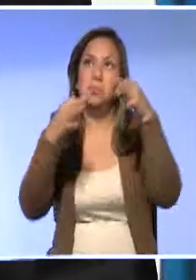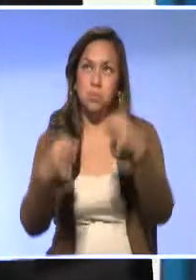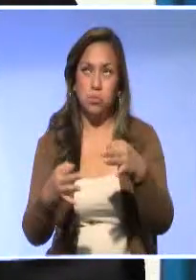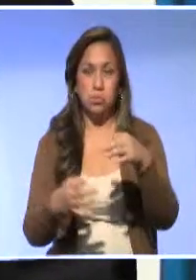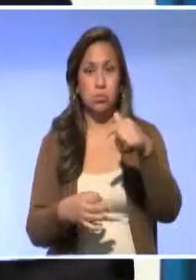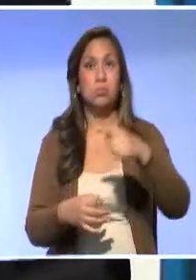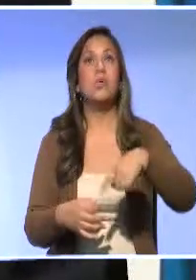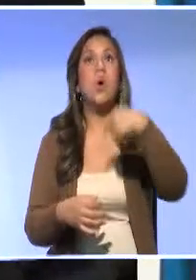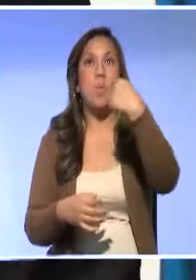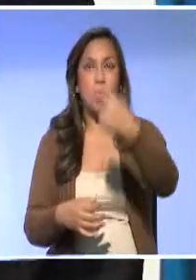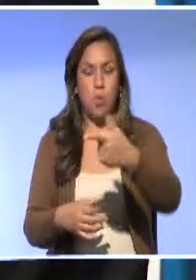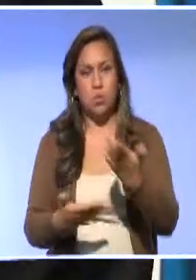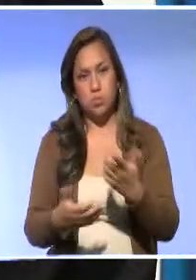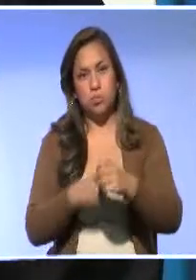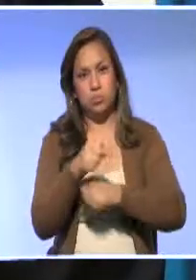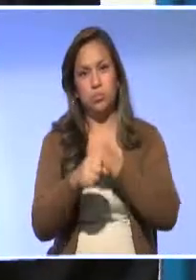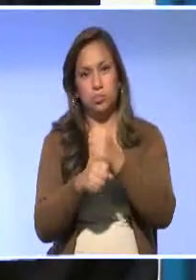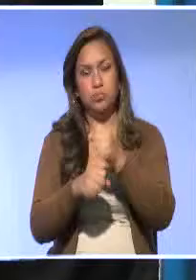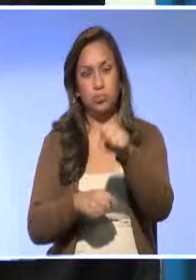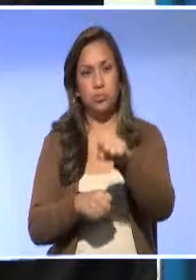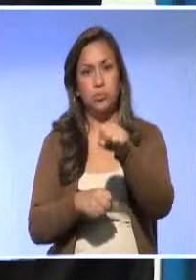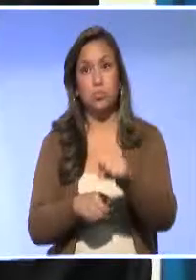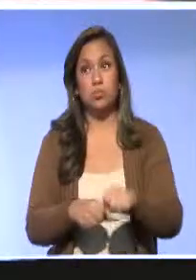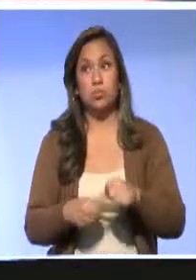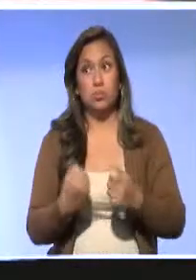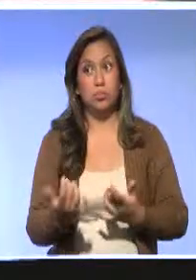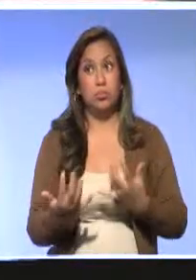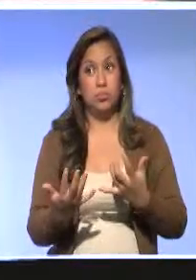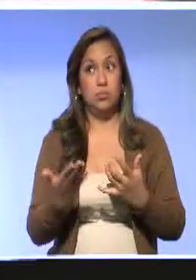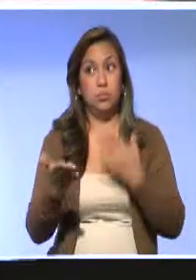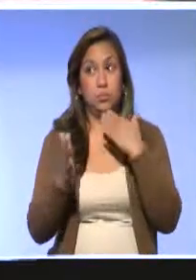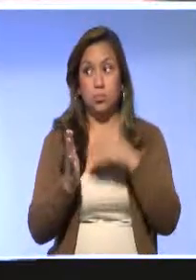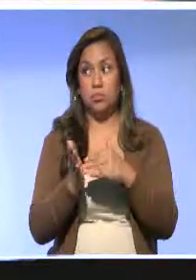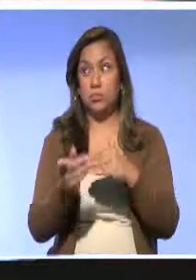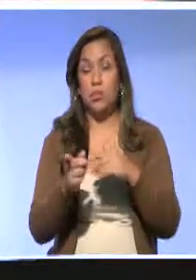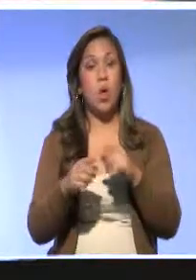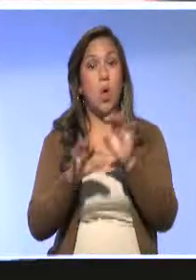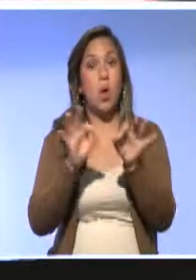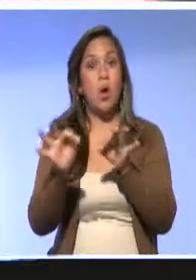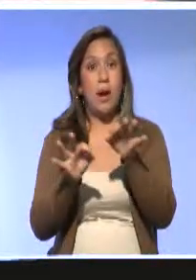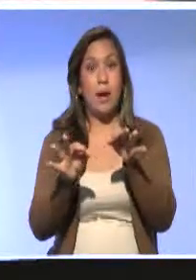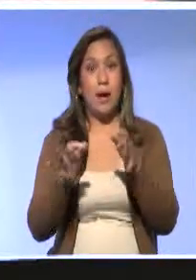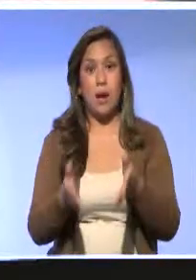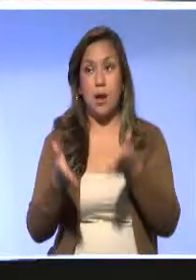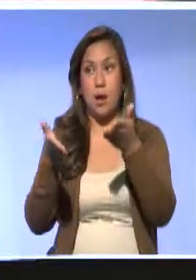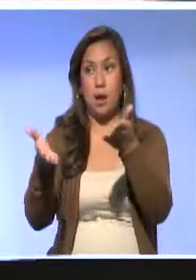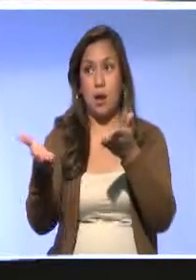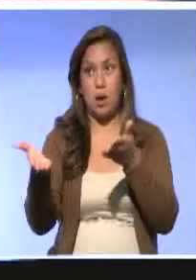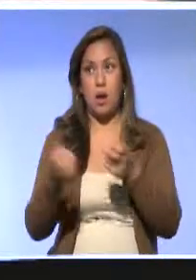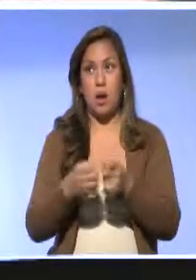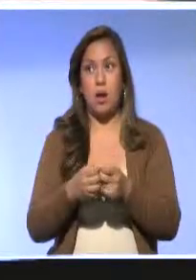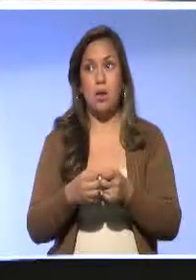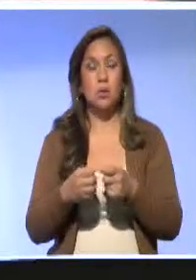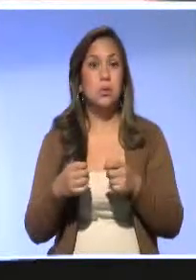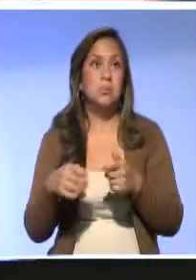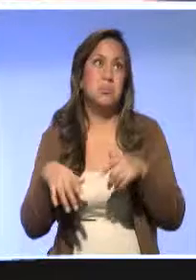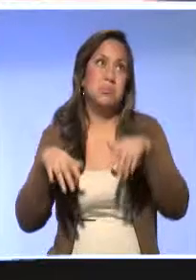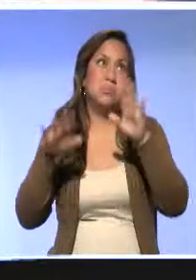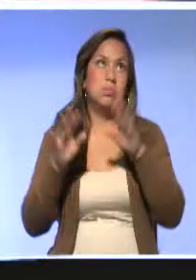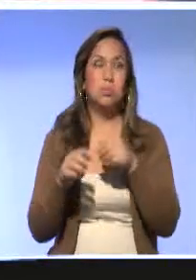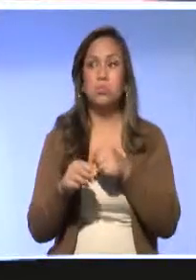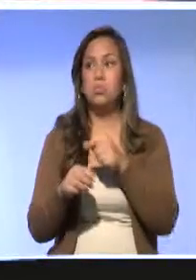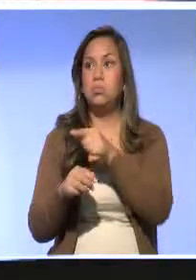este mes sino en el transcurso del próximo año uno podría pensar ahí por ejemplo un obsequio no una persona no muy cercana por